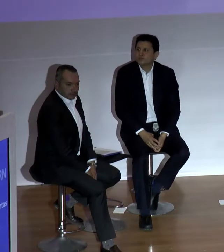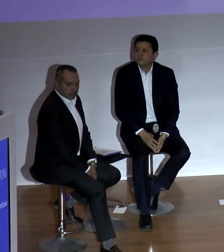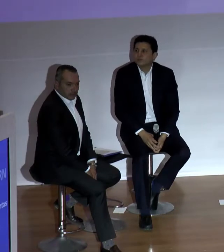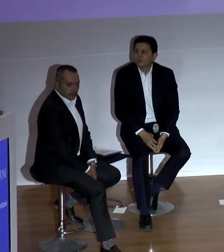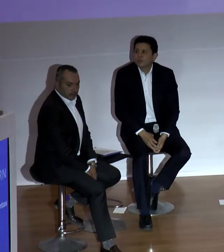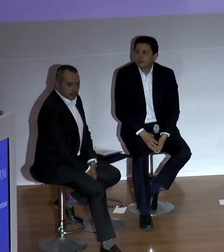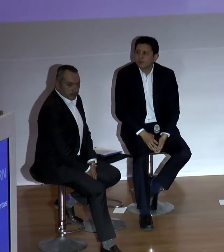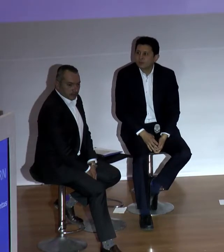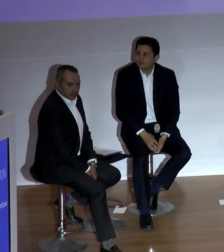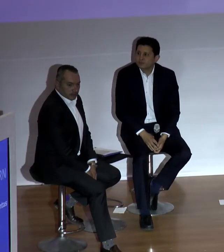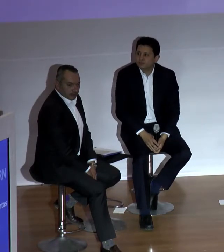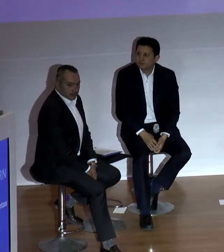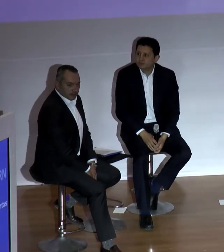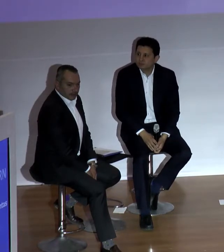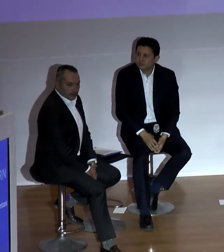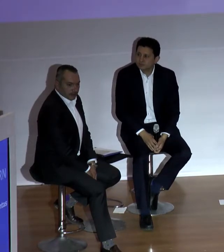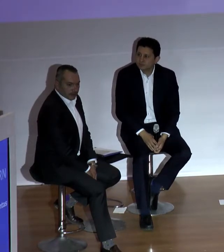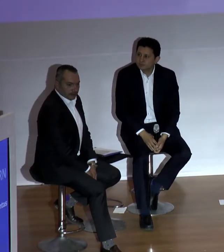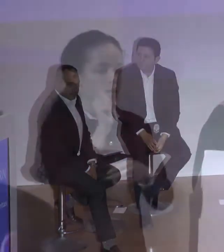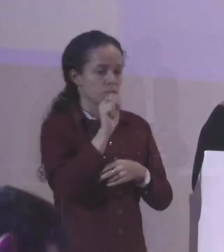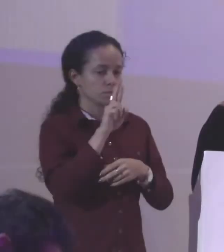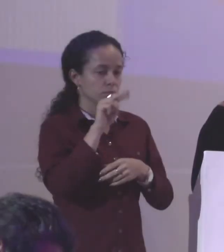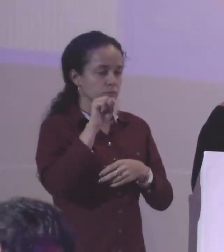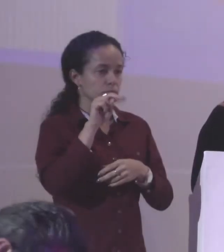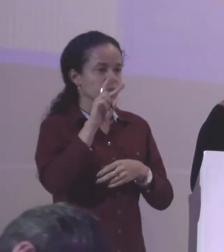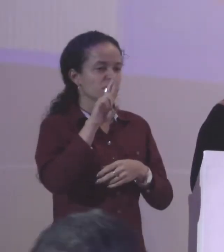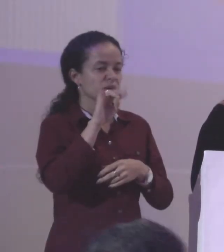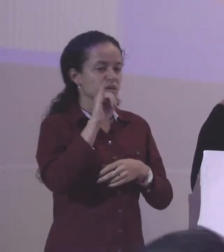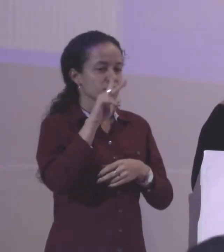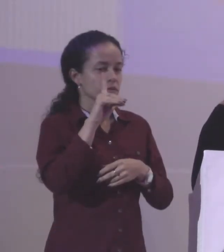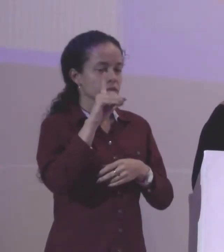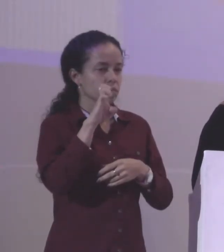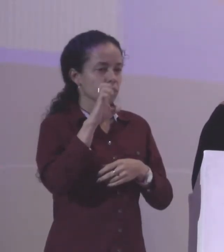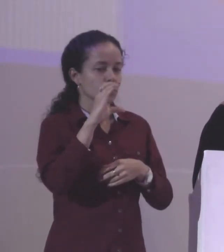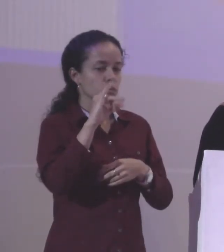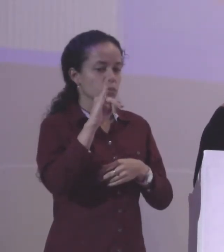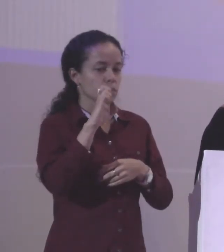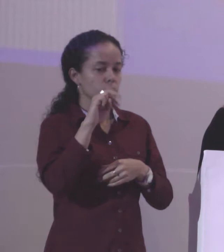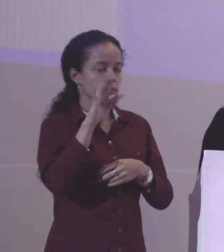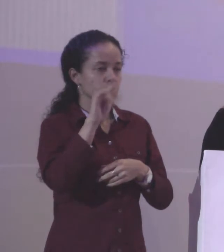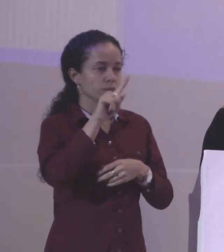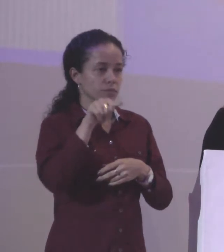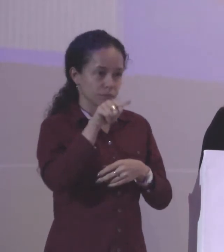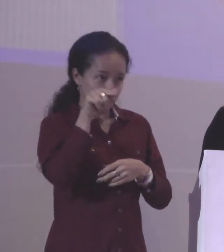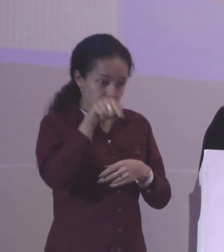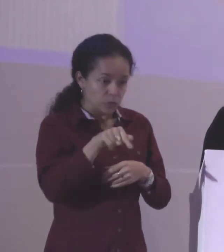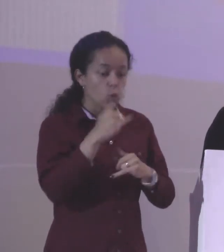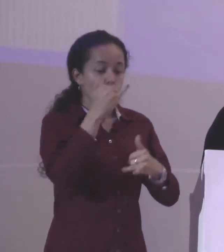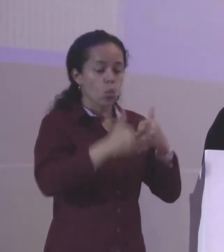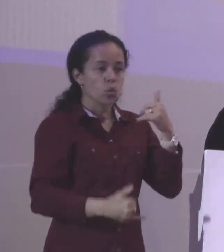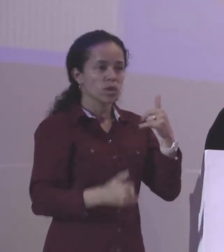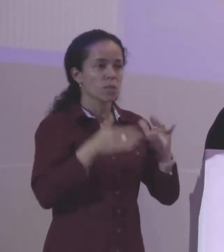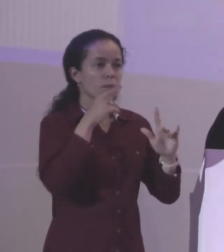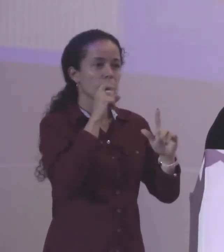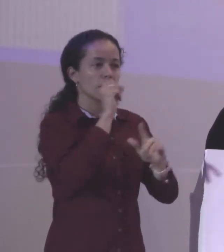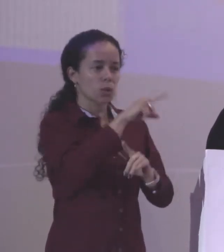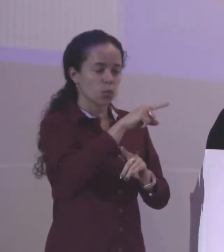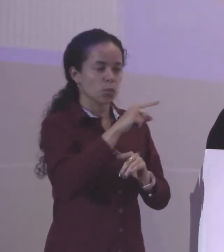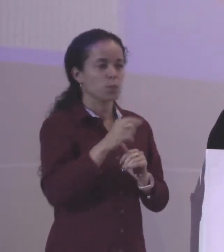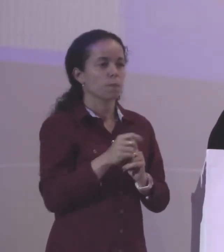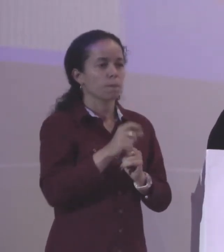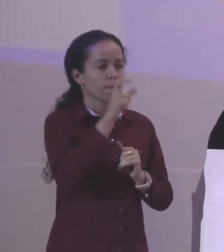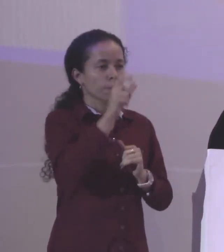misma etiqueta, numeral ARN Rinde Cuentas. Y justamente resolveremos una última pregunta formulada por el